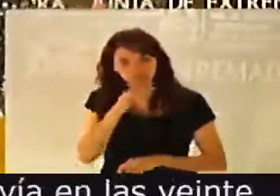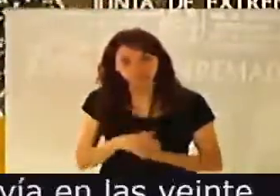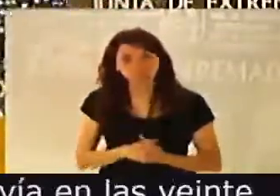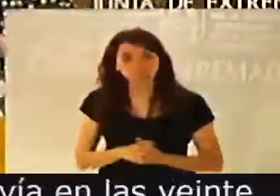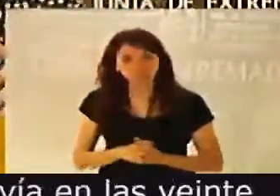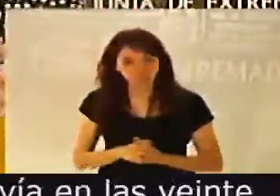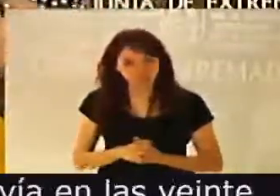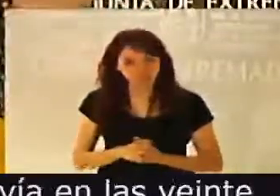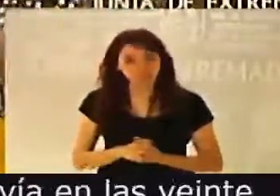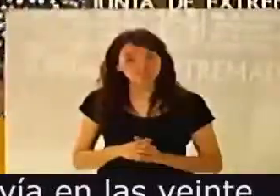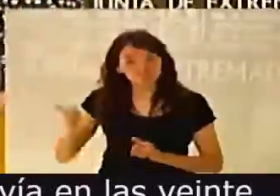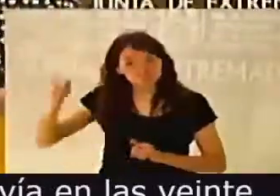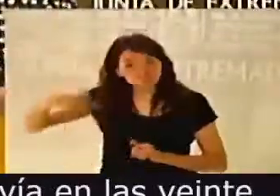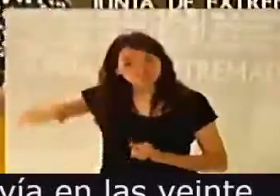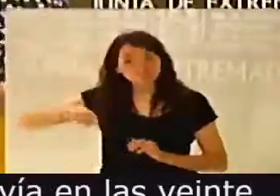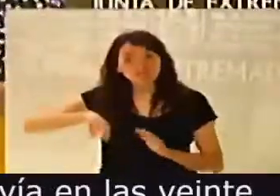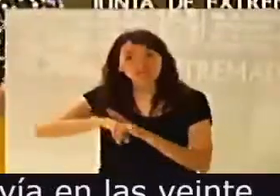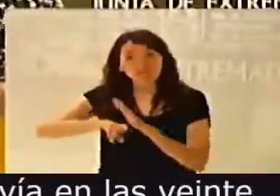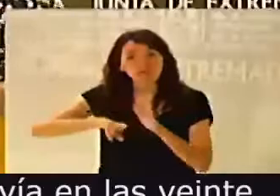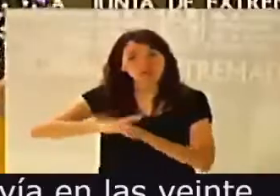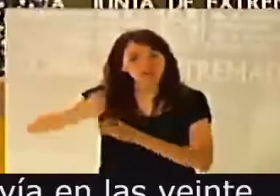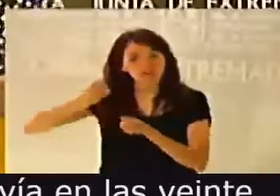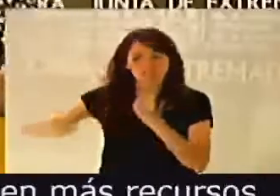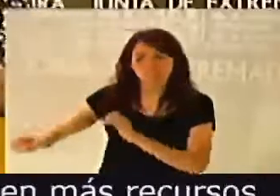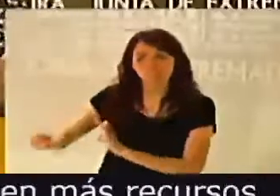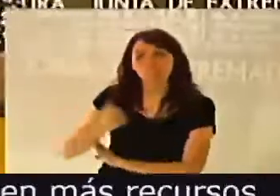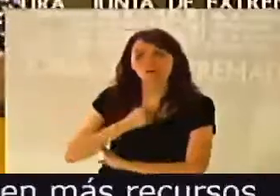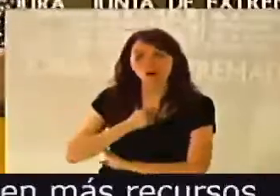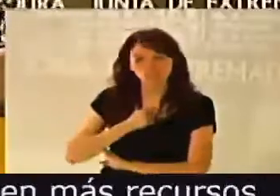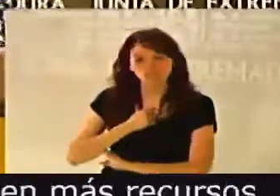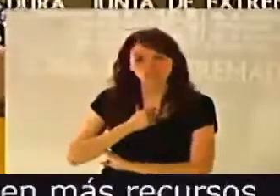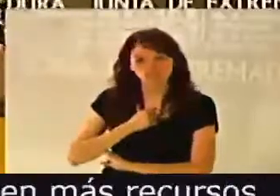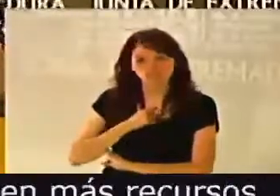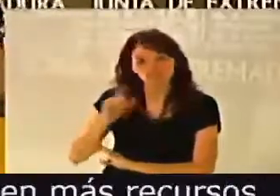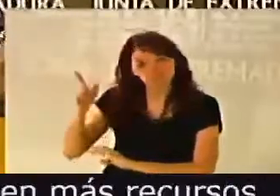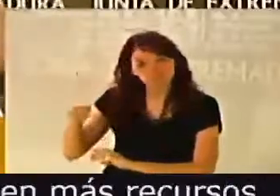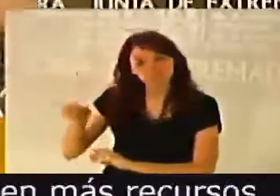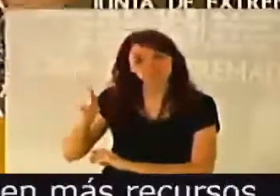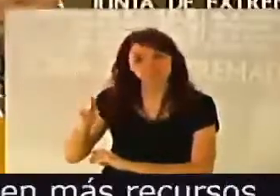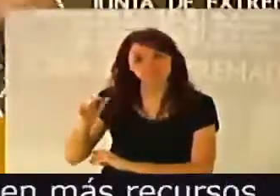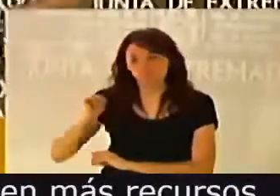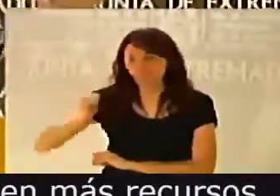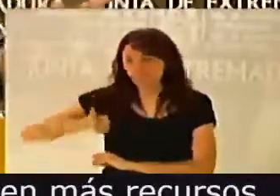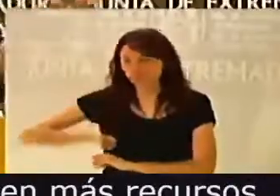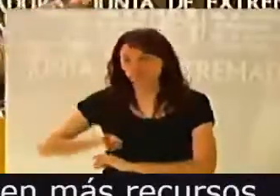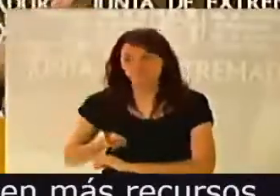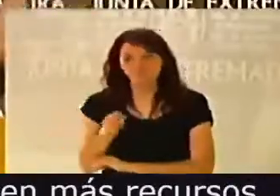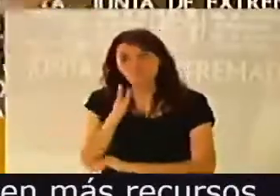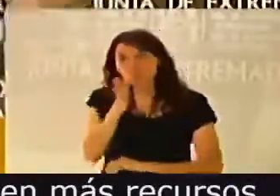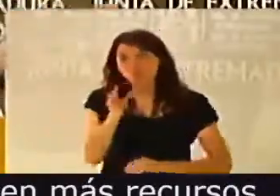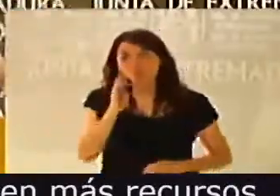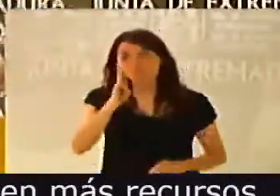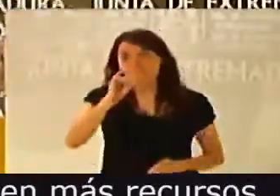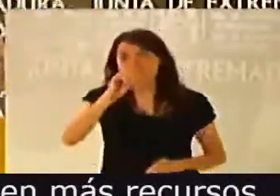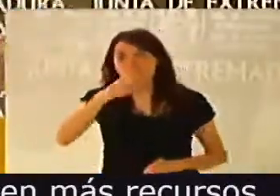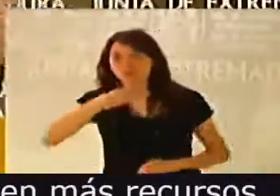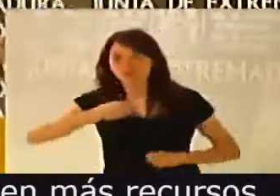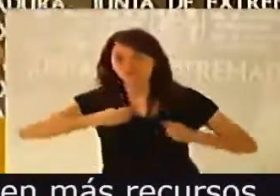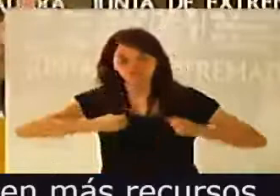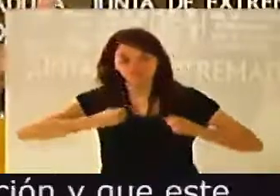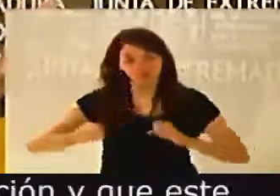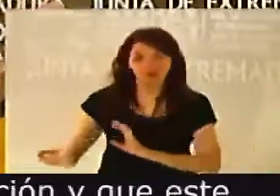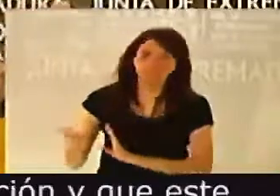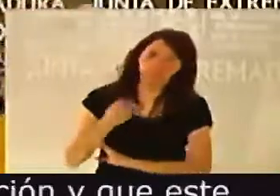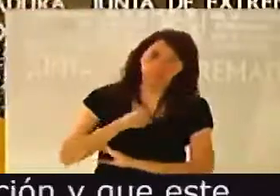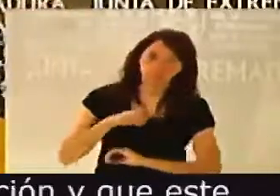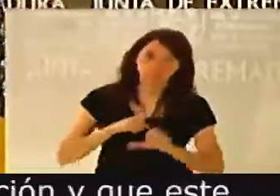España que tienen más recursos económicos que esta Administración y que este Gobierno, que tienen un Producto Interior Bruto más fuerte que el de esta